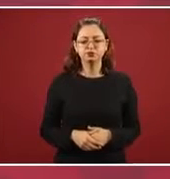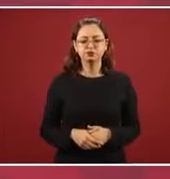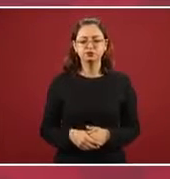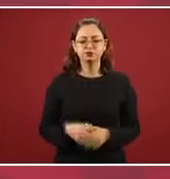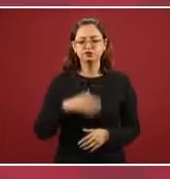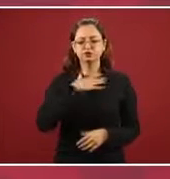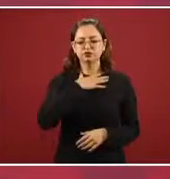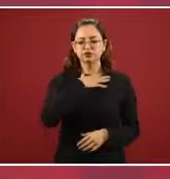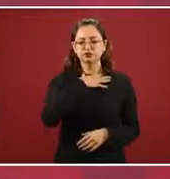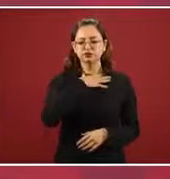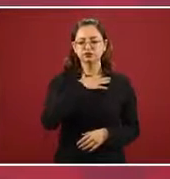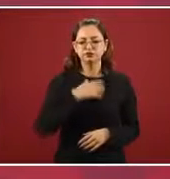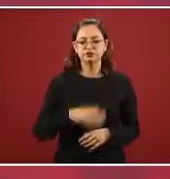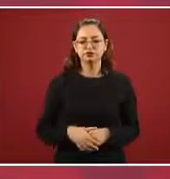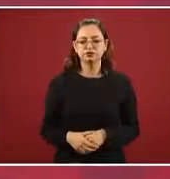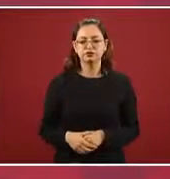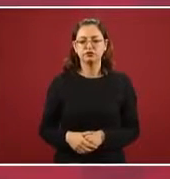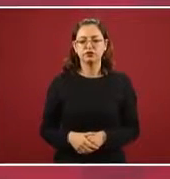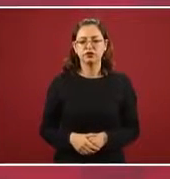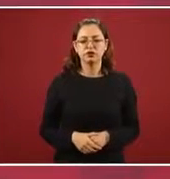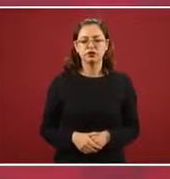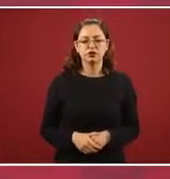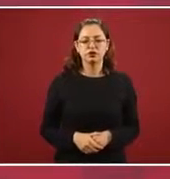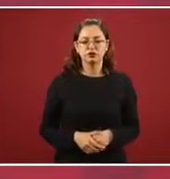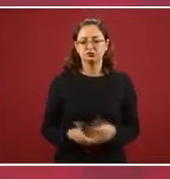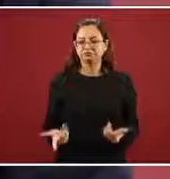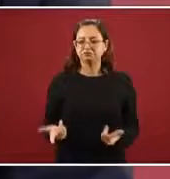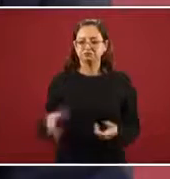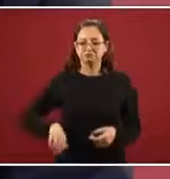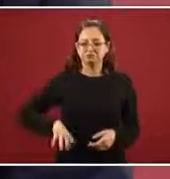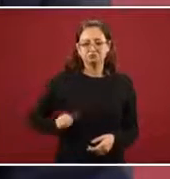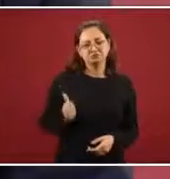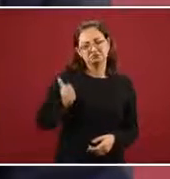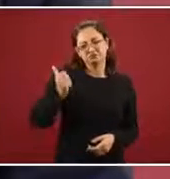repartirse del pastel.